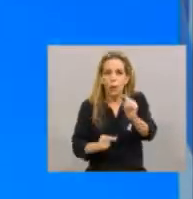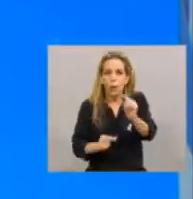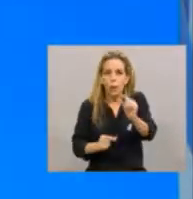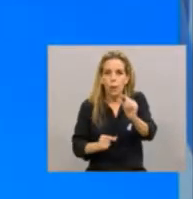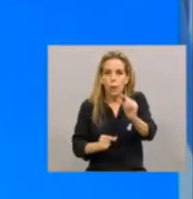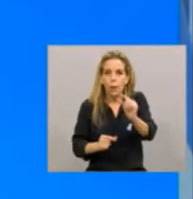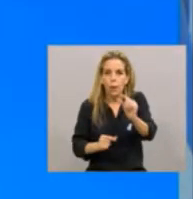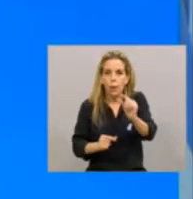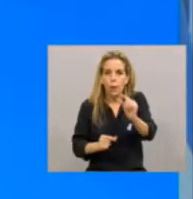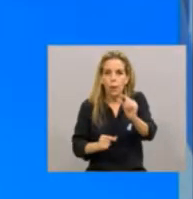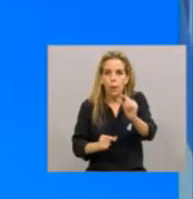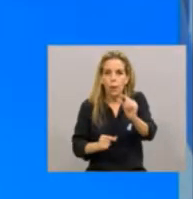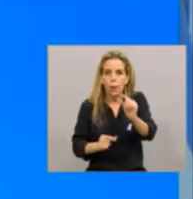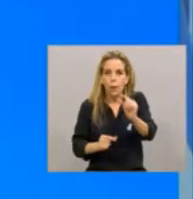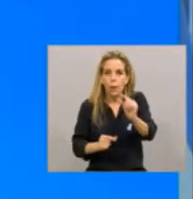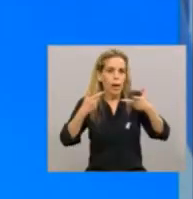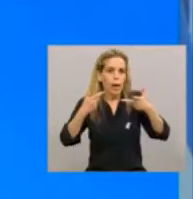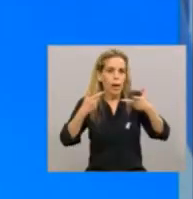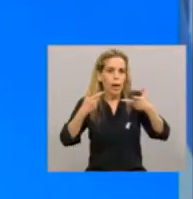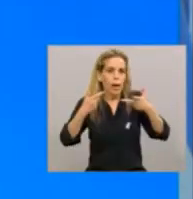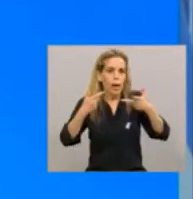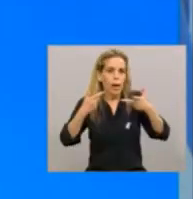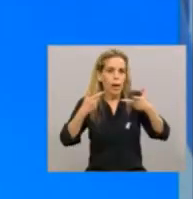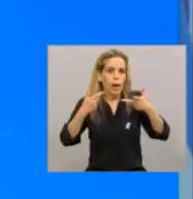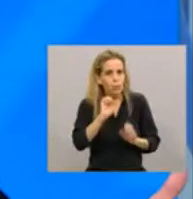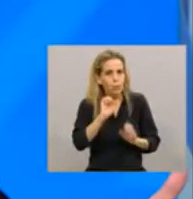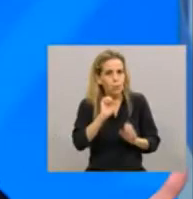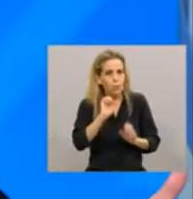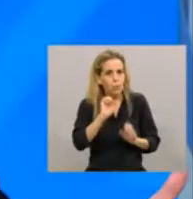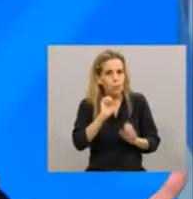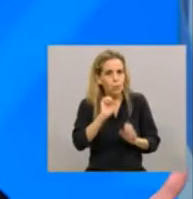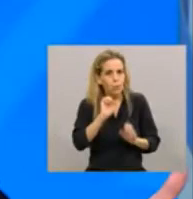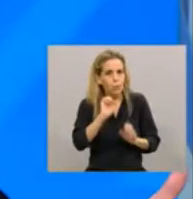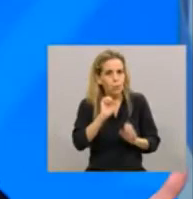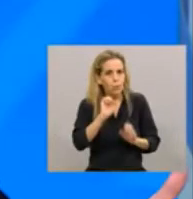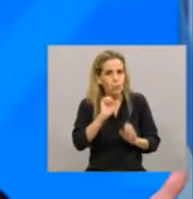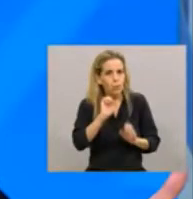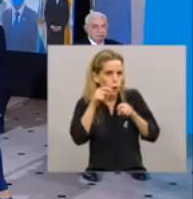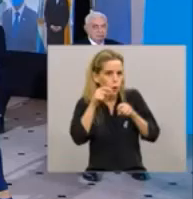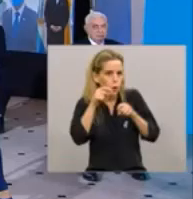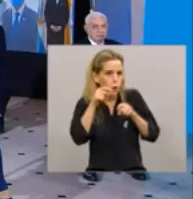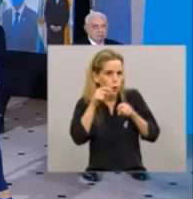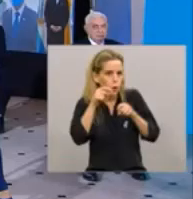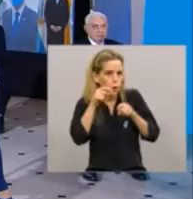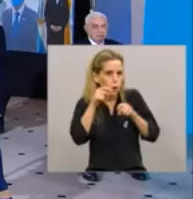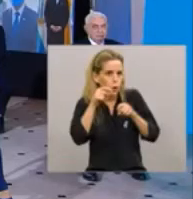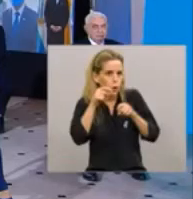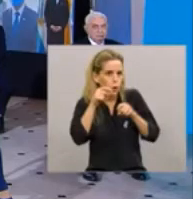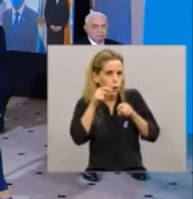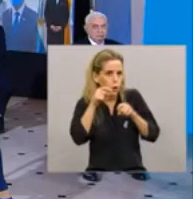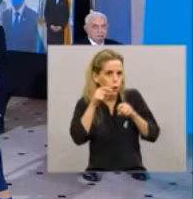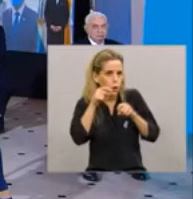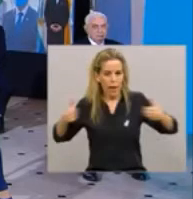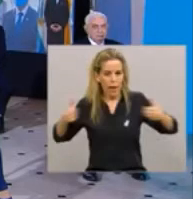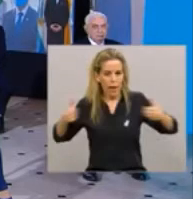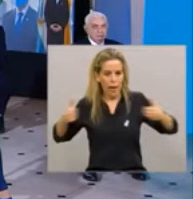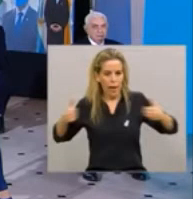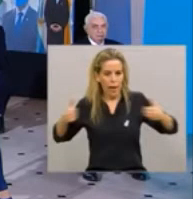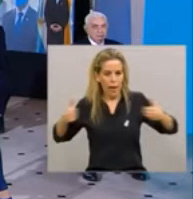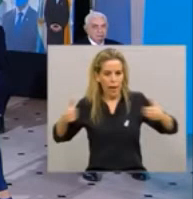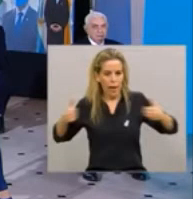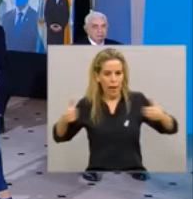calma nosotros ya estamos trabajando que están aquí en el futuro